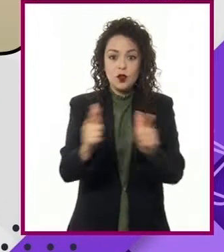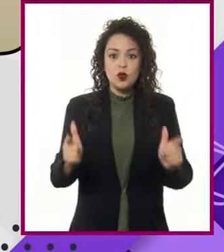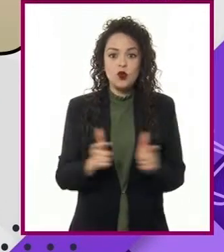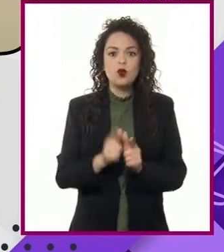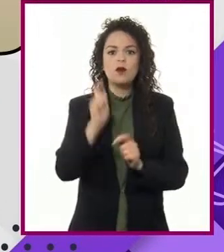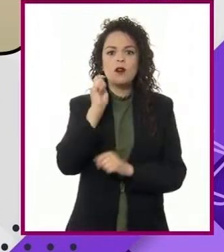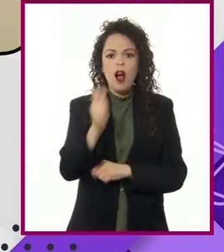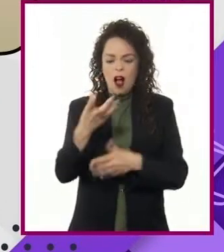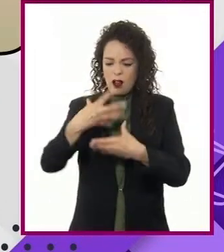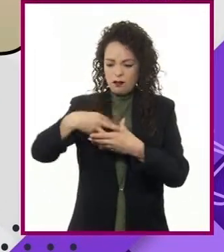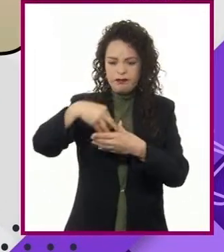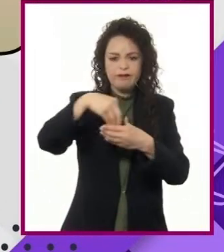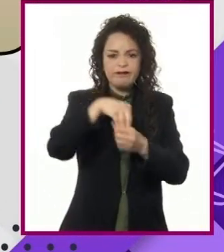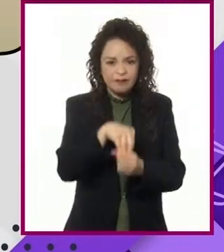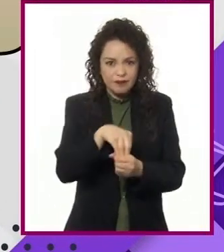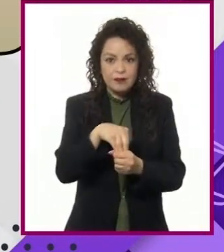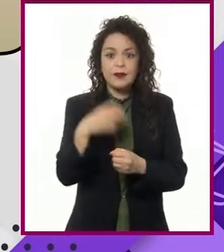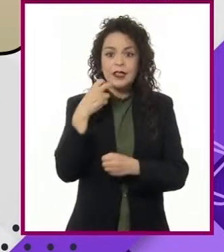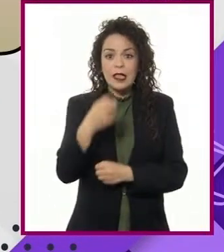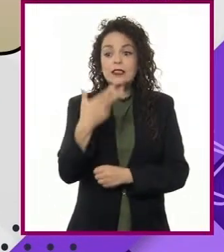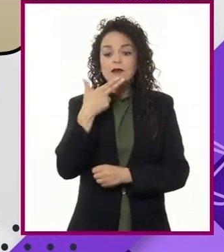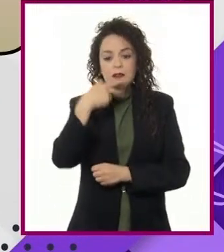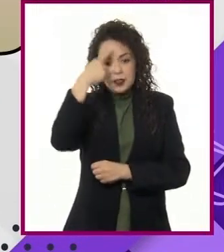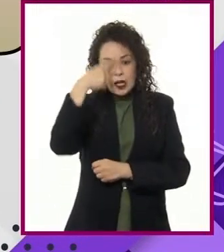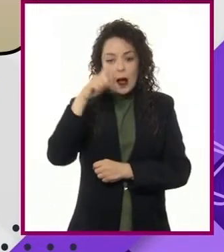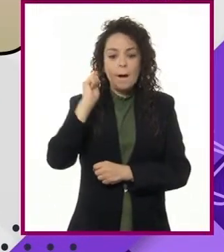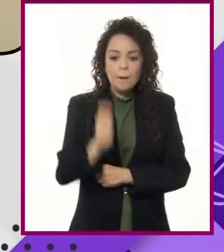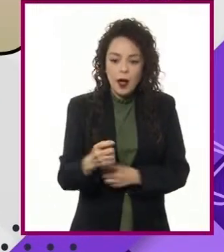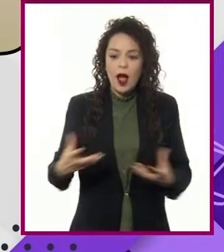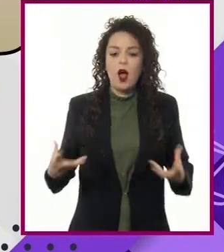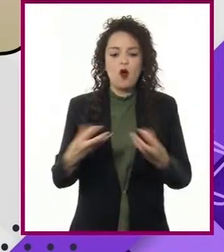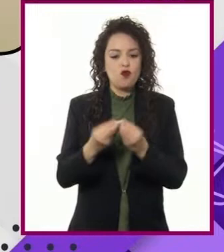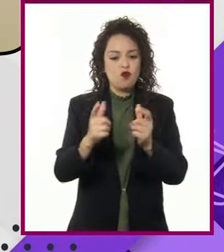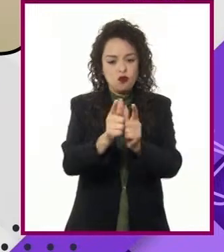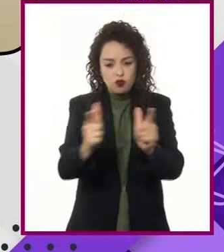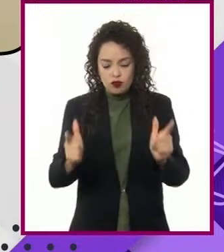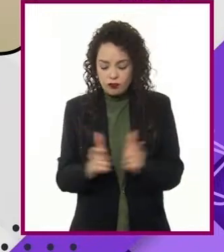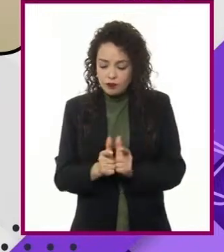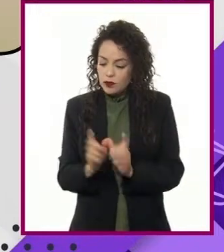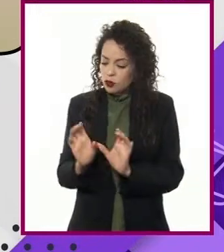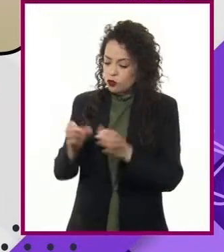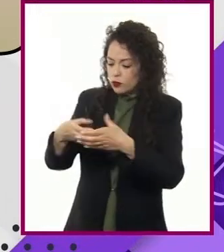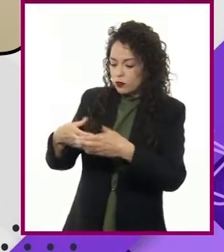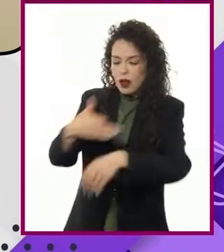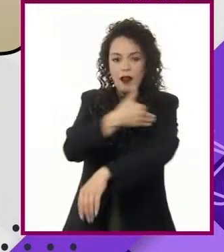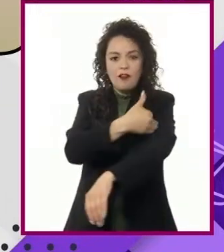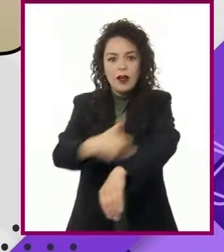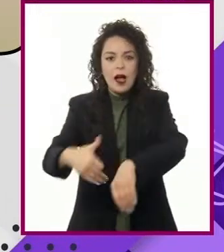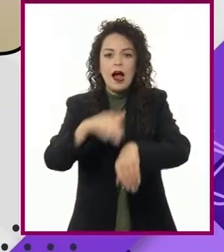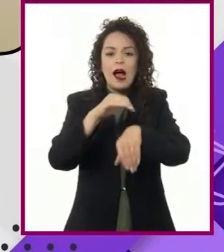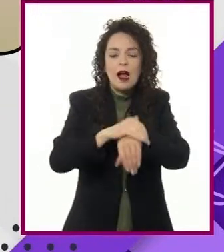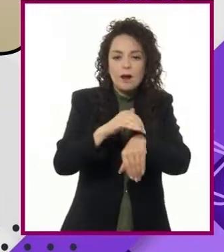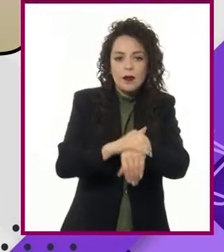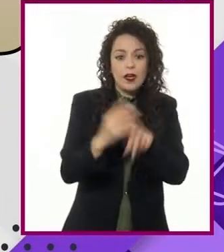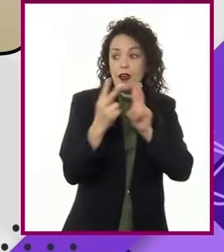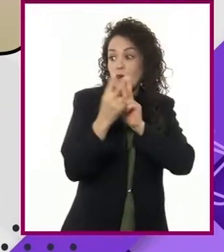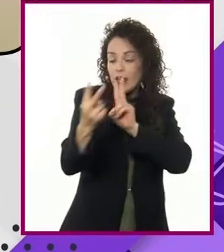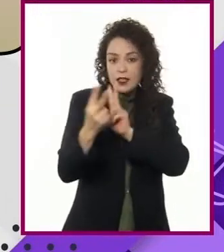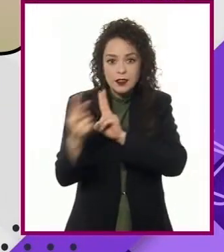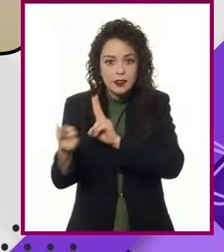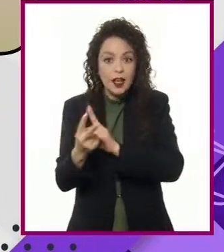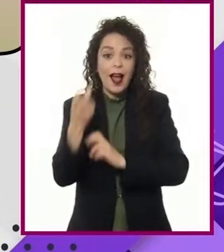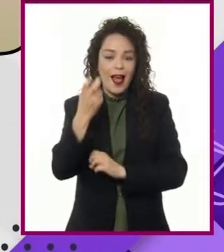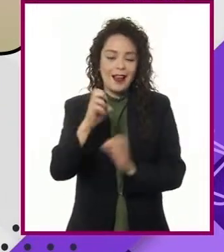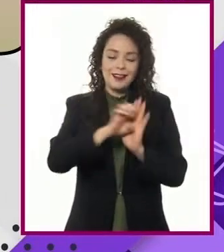contacto con la sociedad. Normalmente son grupos cerrados y pequeños. La familia, las amistades, las y los vecinos son